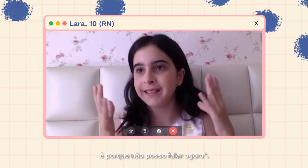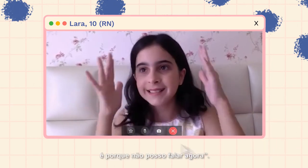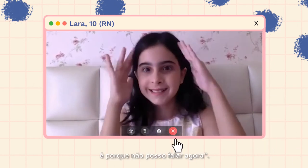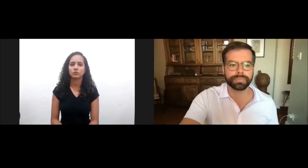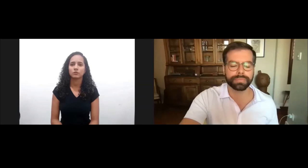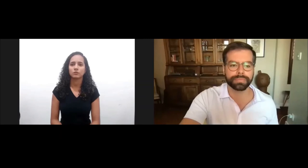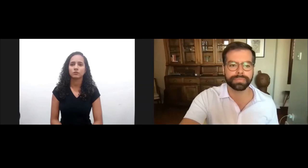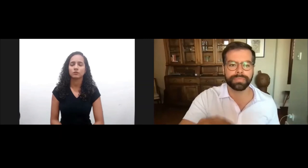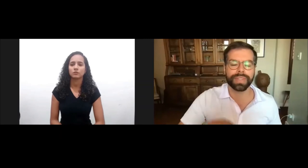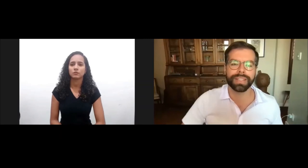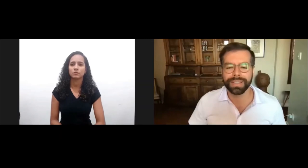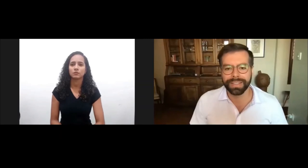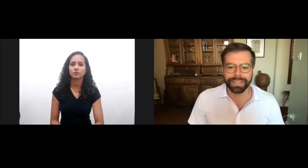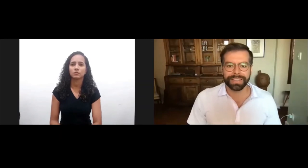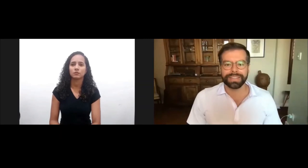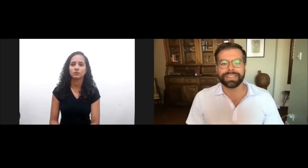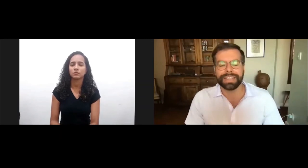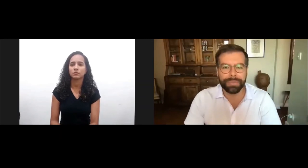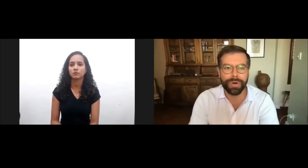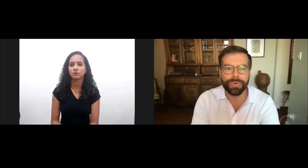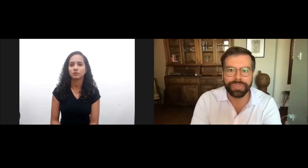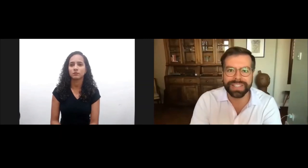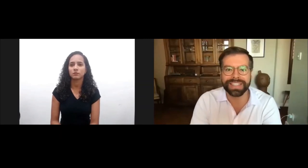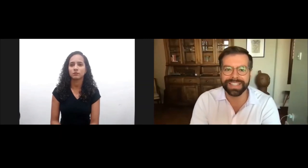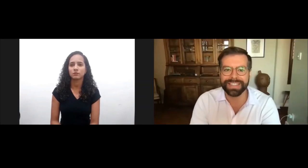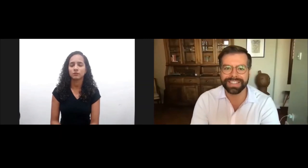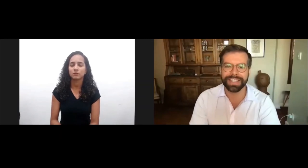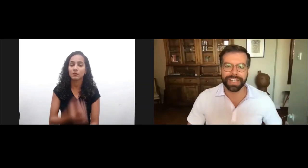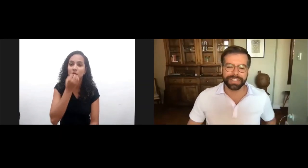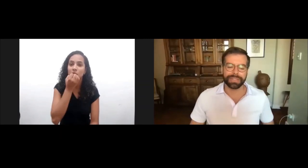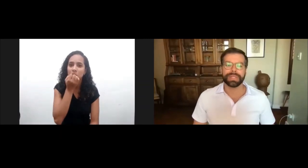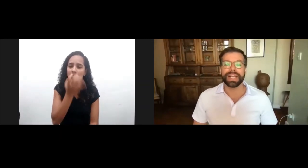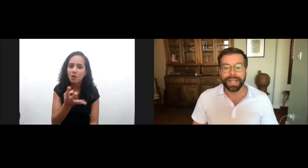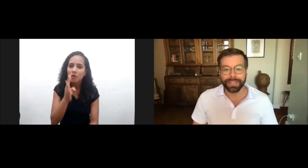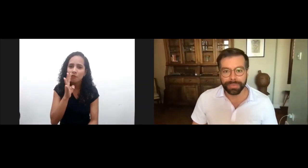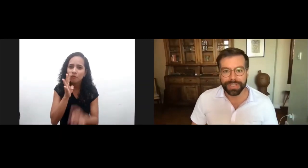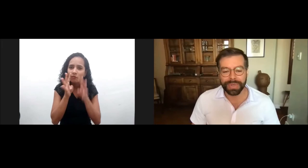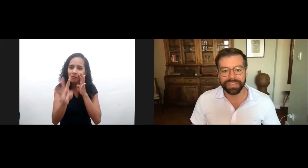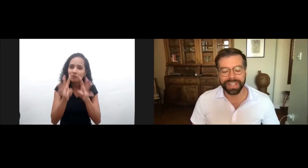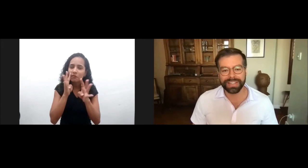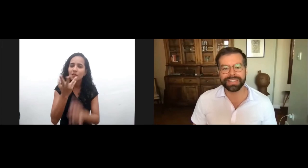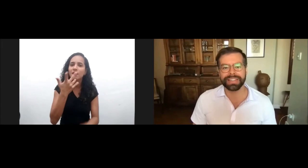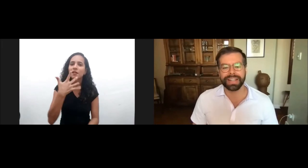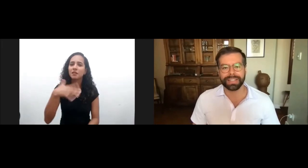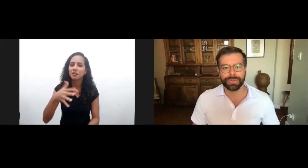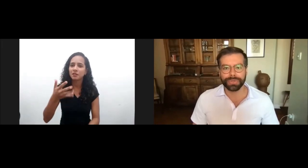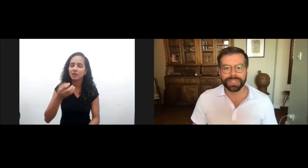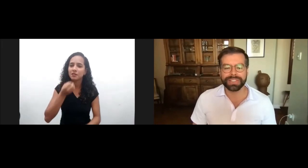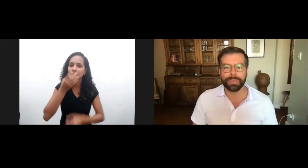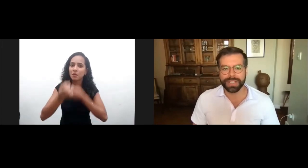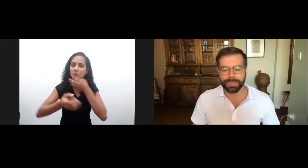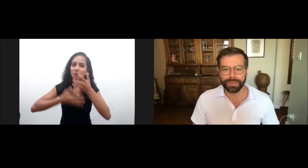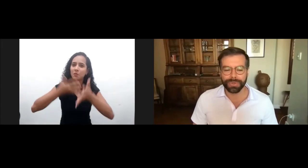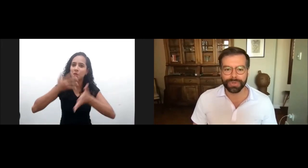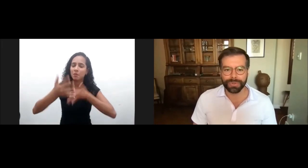Y a veces yo digo, no puedo hablar, no estoy en línea. Qué bien escuchar a los niños y niñas, ¿no es